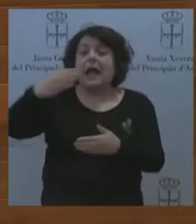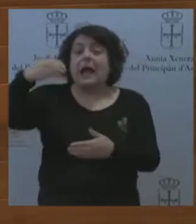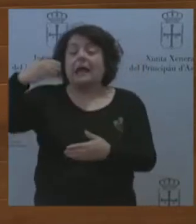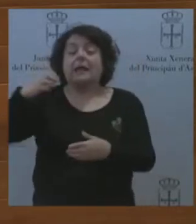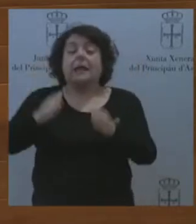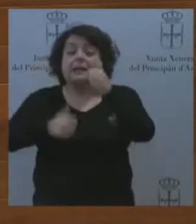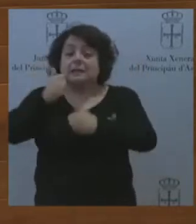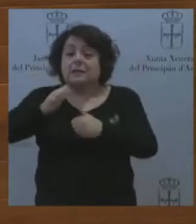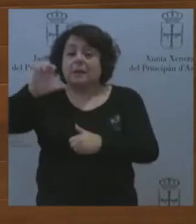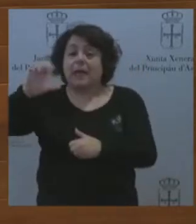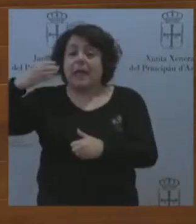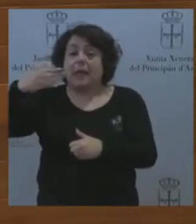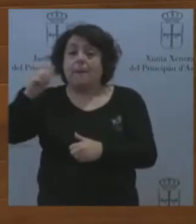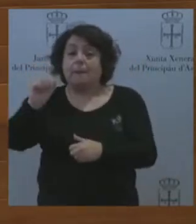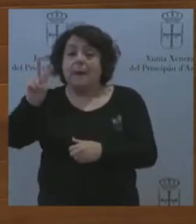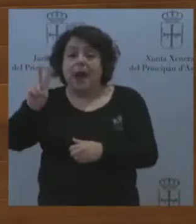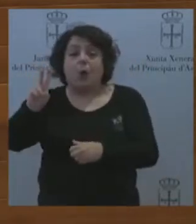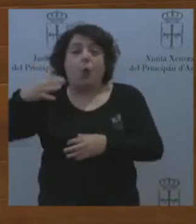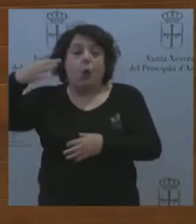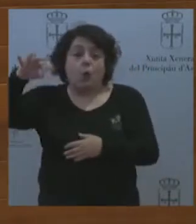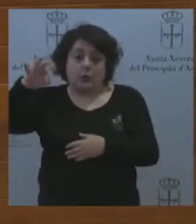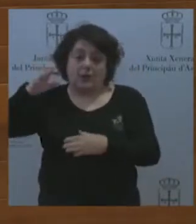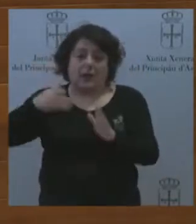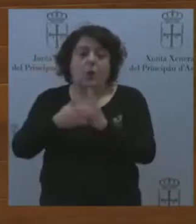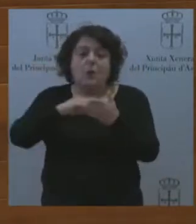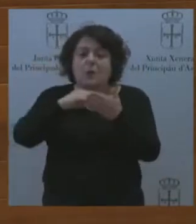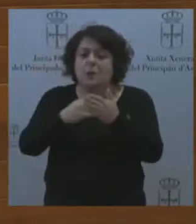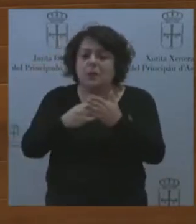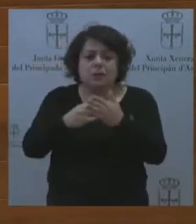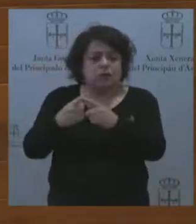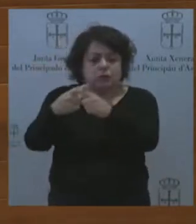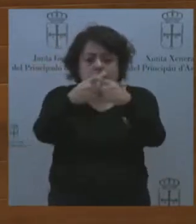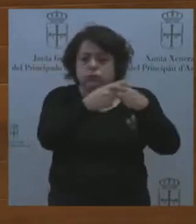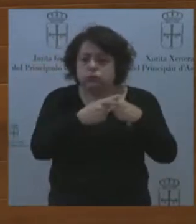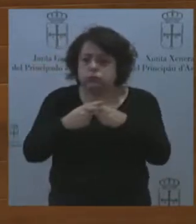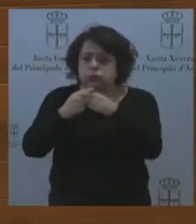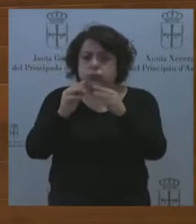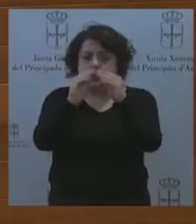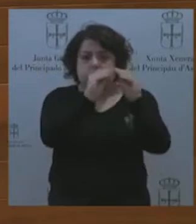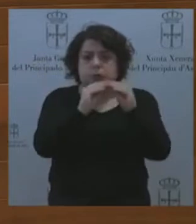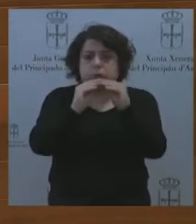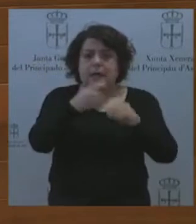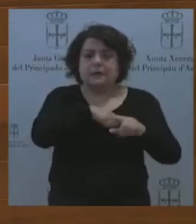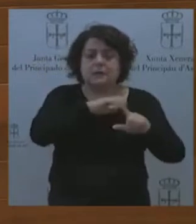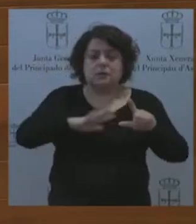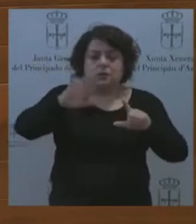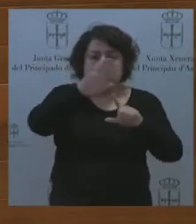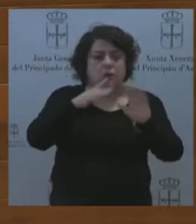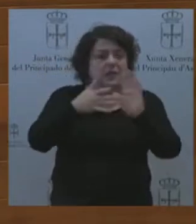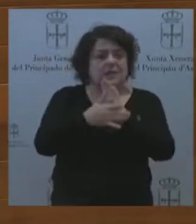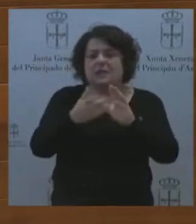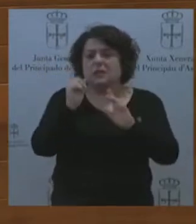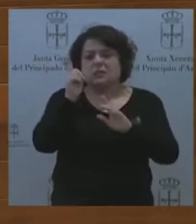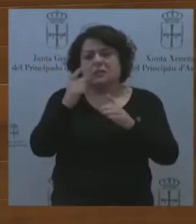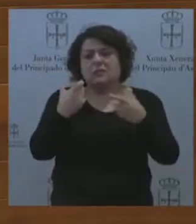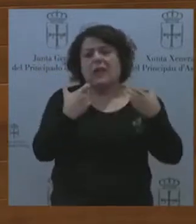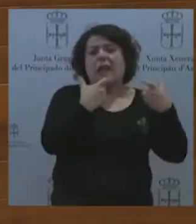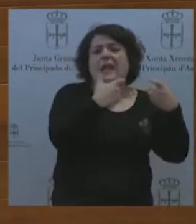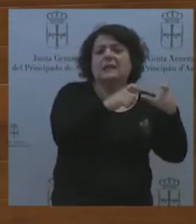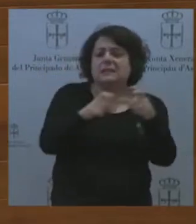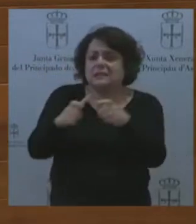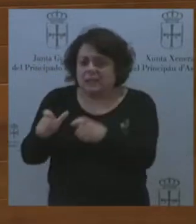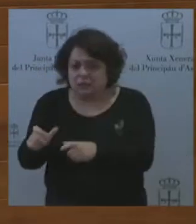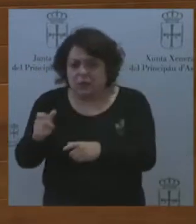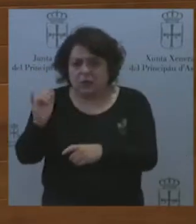que persiga dotarlos de conocimientos amplios y esté libre de sesgos ideológicos. Una idea que nos